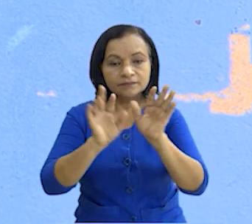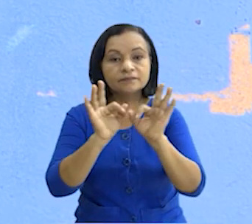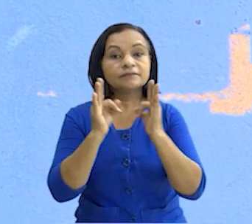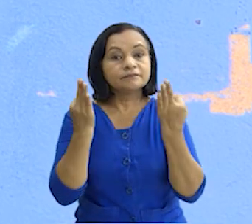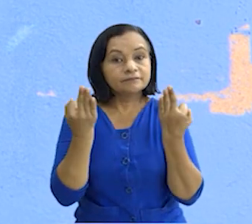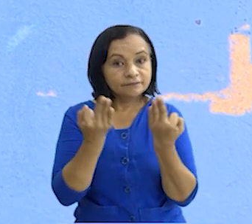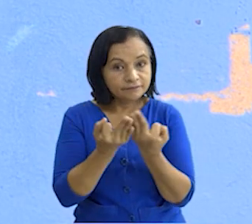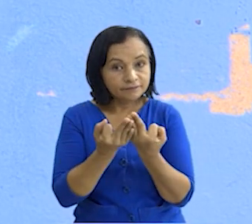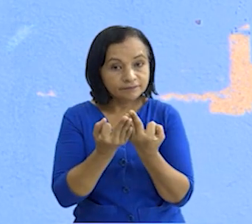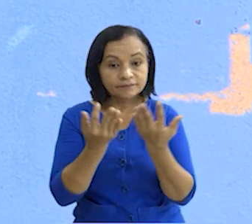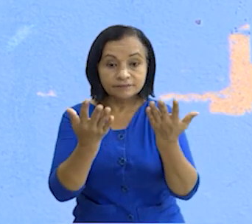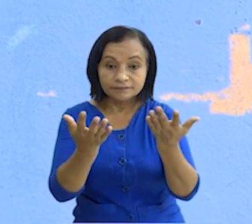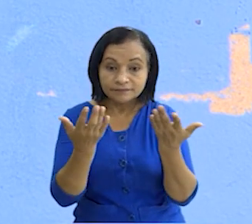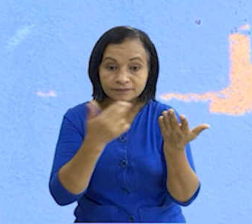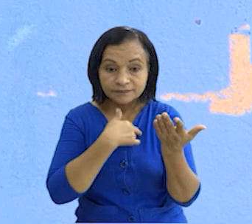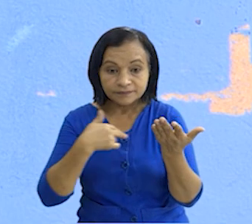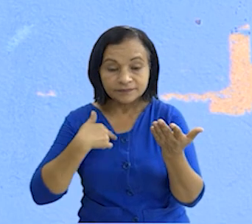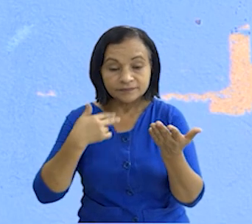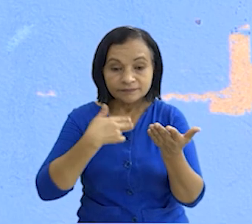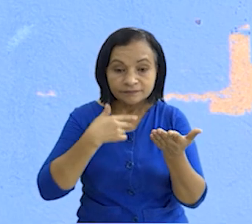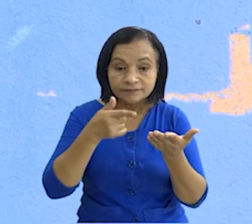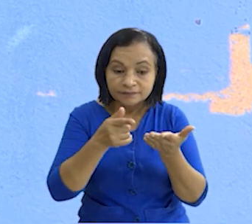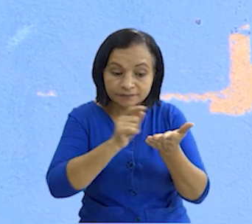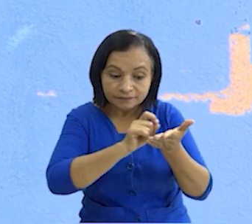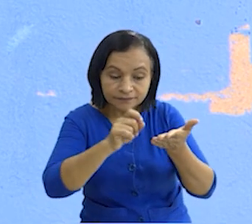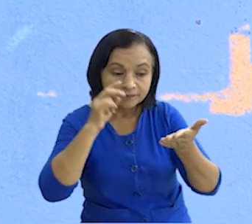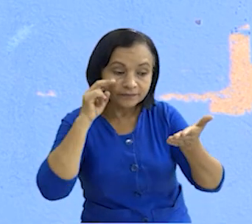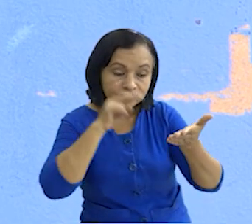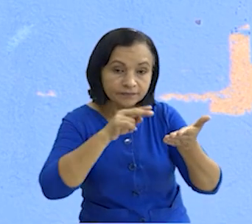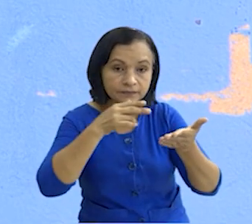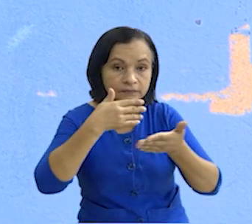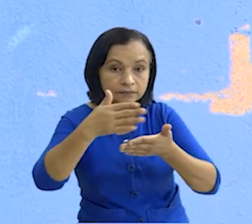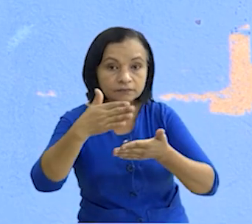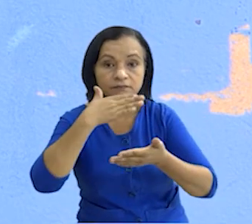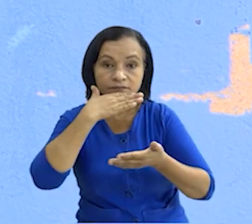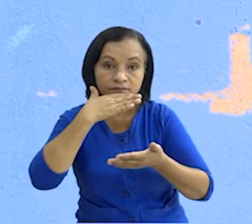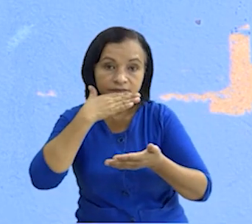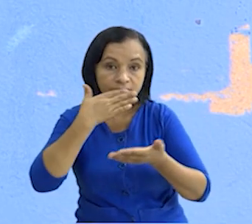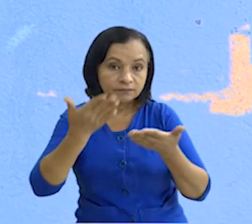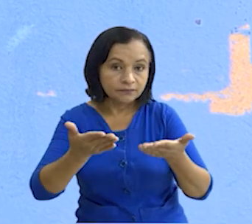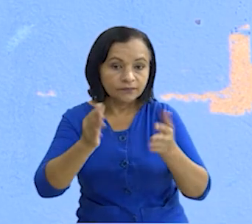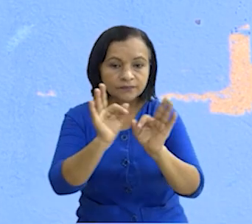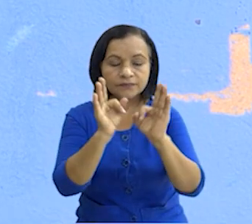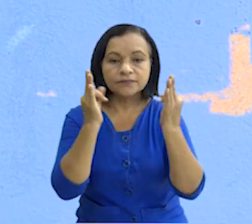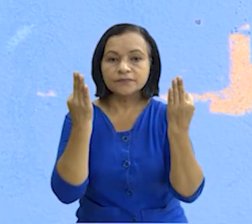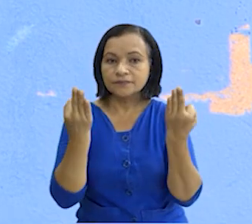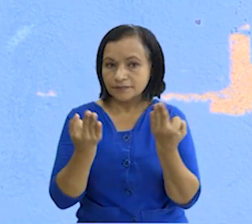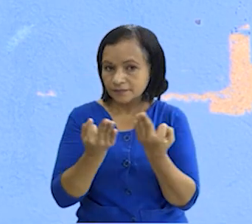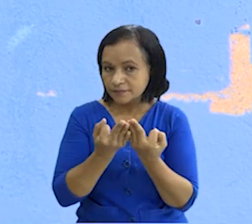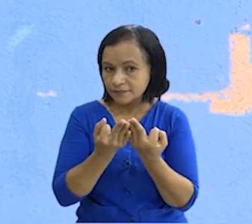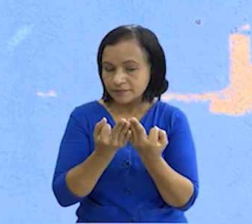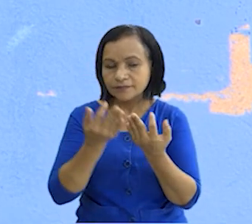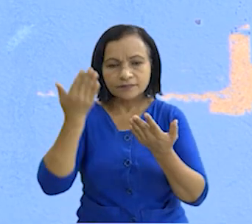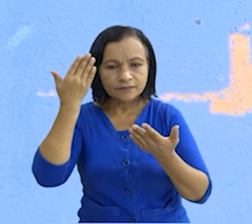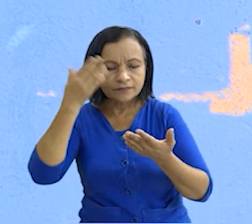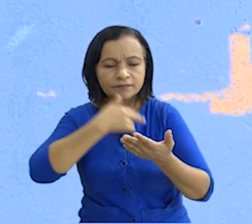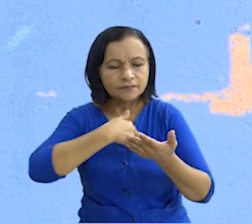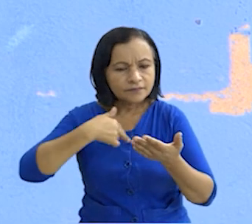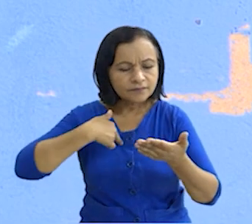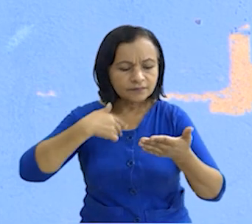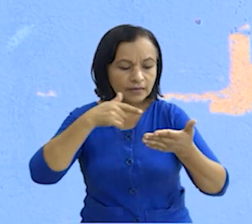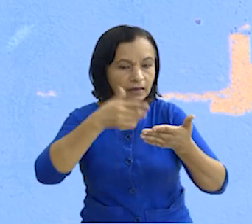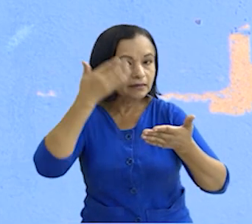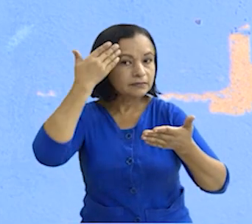familiar que queremos nosotros ejecutar para que, en caso de una eventualidad, las familias sepan lo que tenemos que